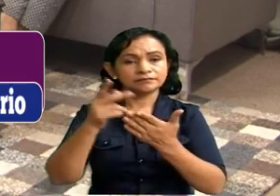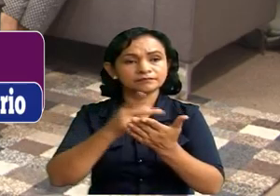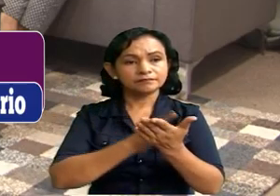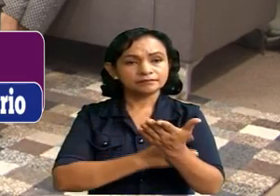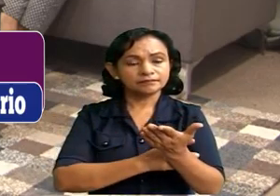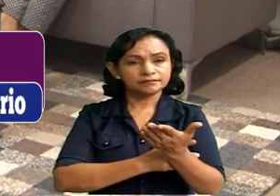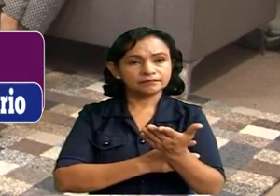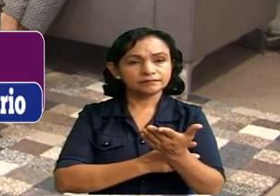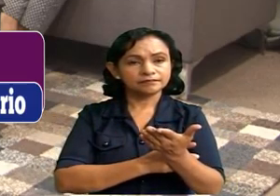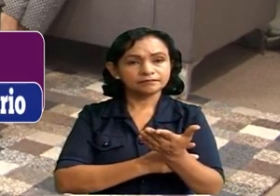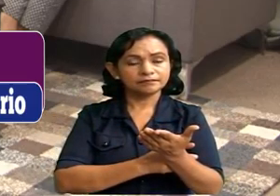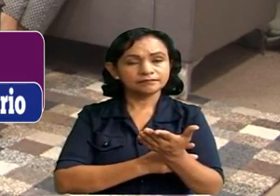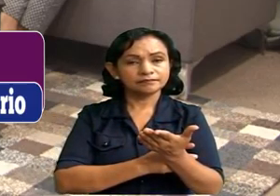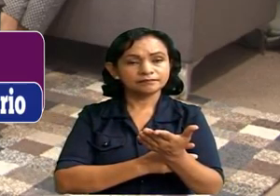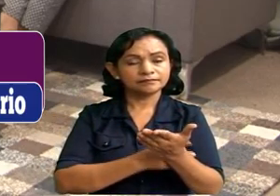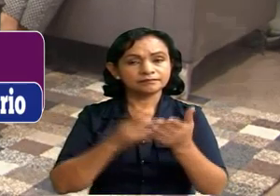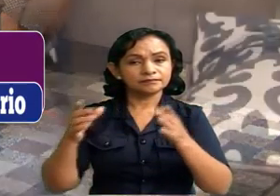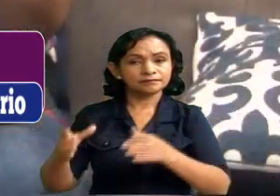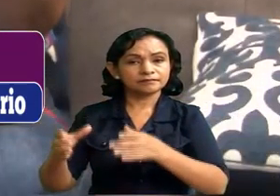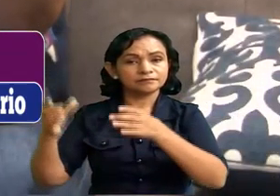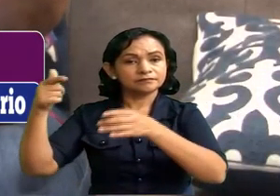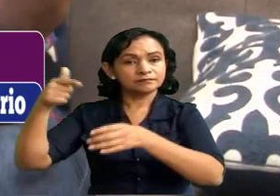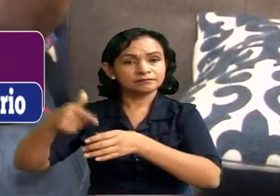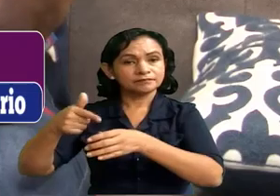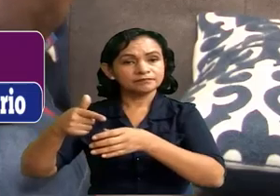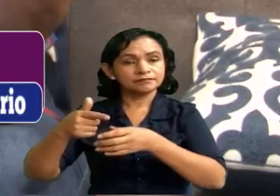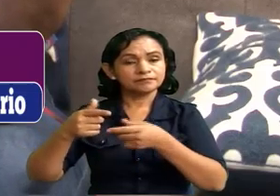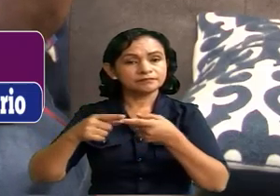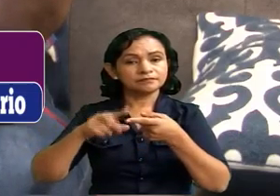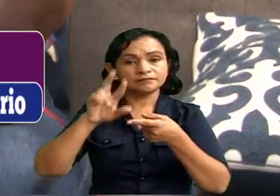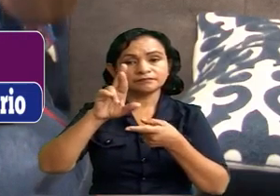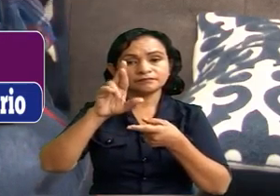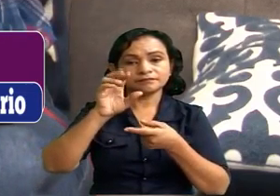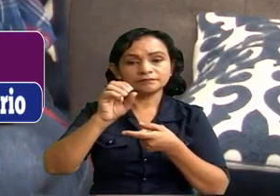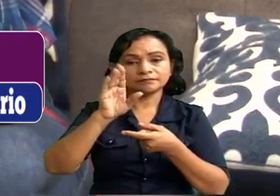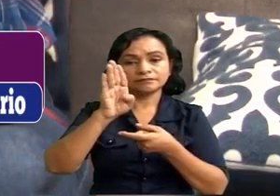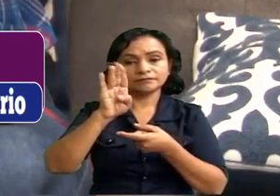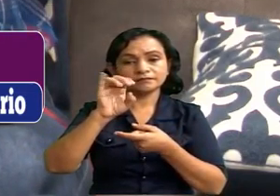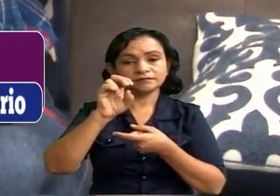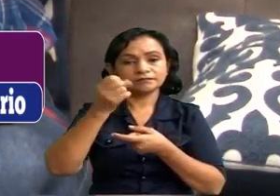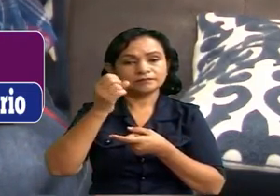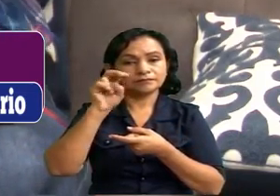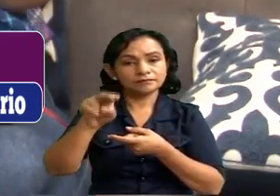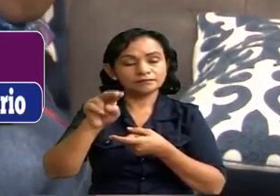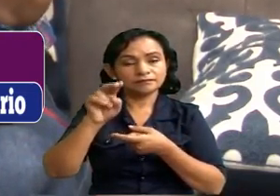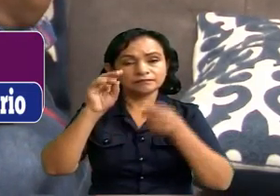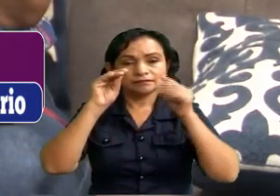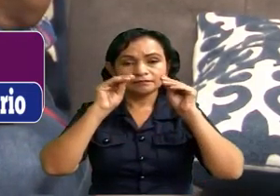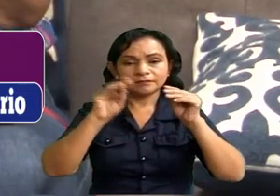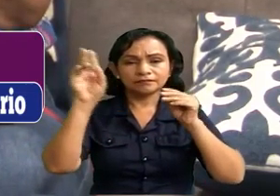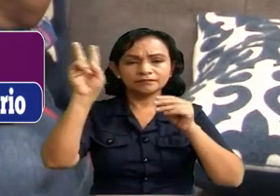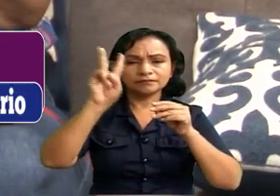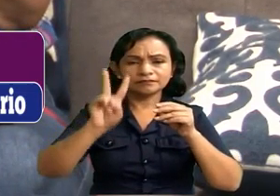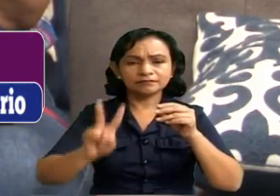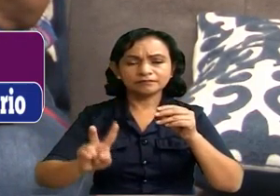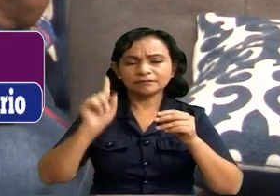renta petrolera, el comandante desarrolló la misión Robinson, o sea, la alfabetización de todo el pueblo